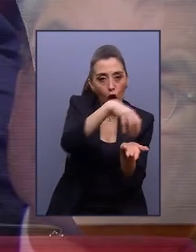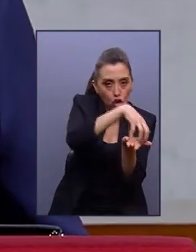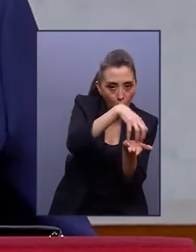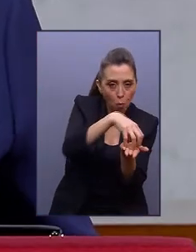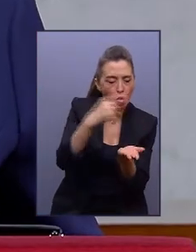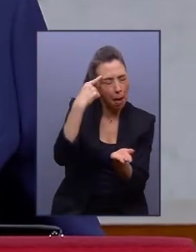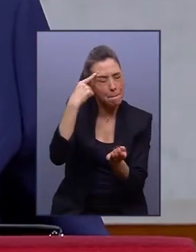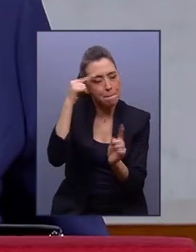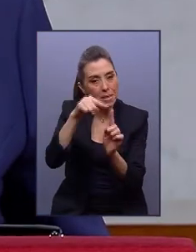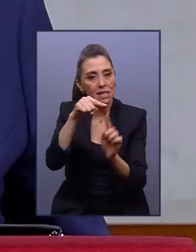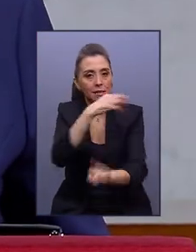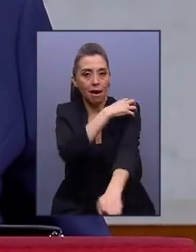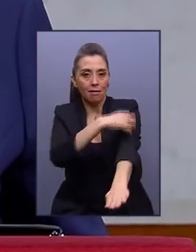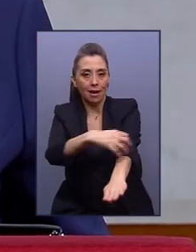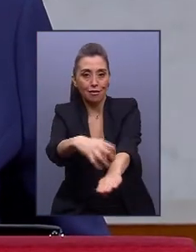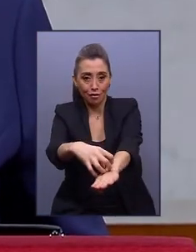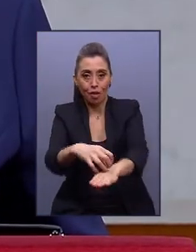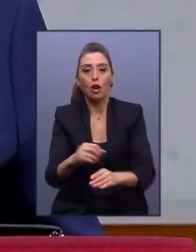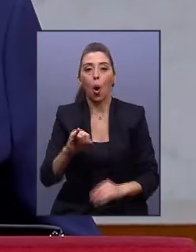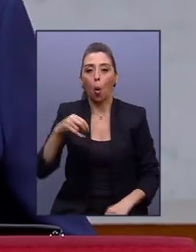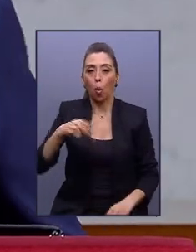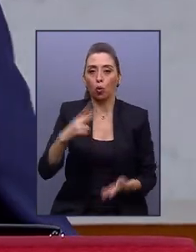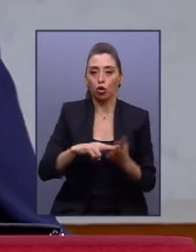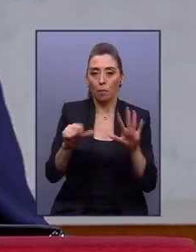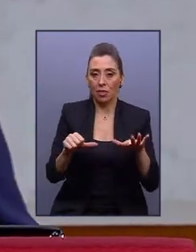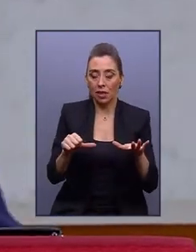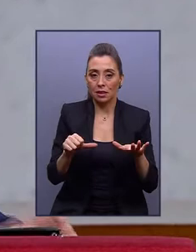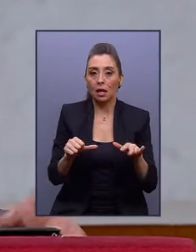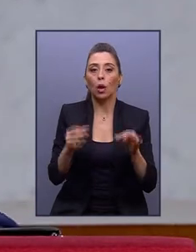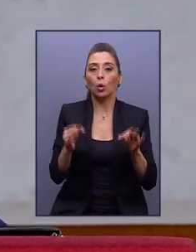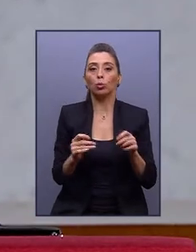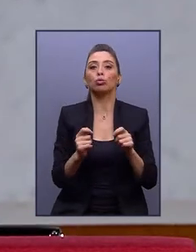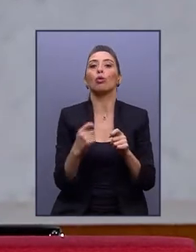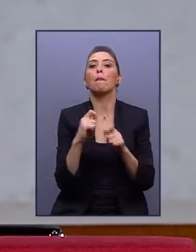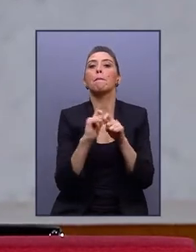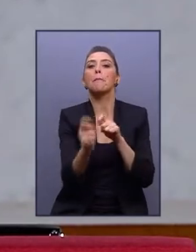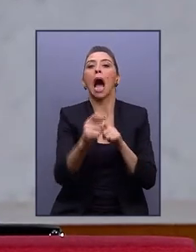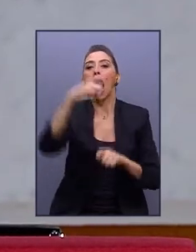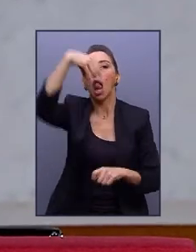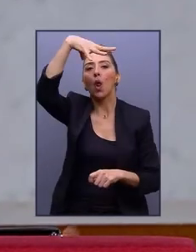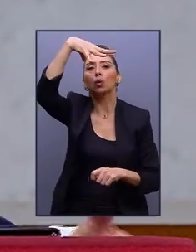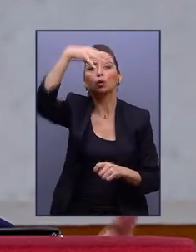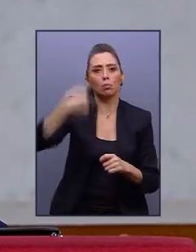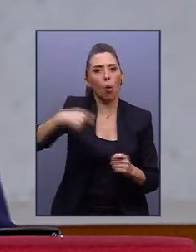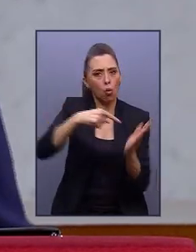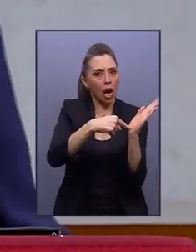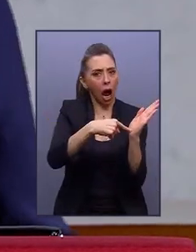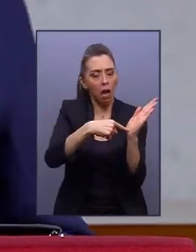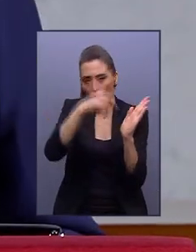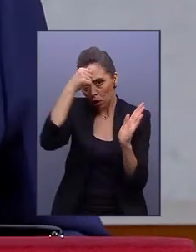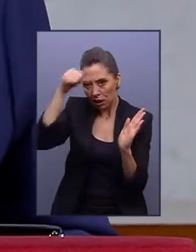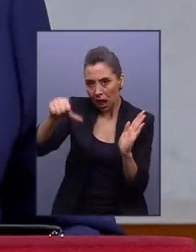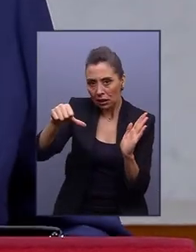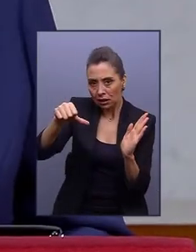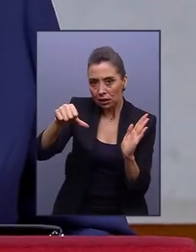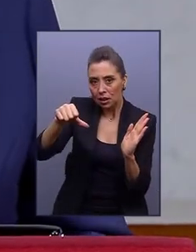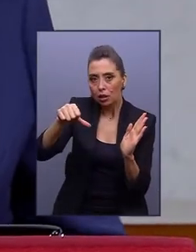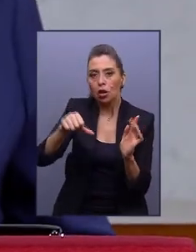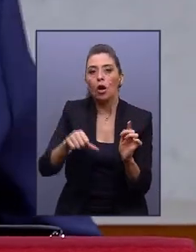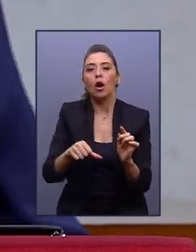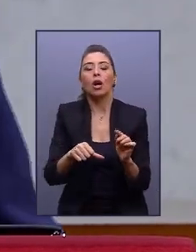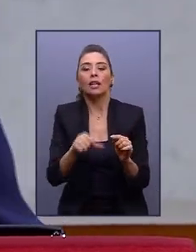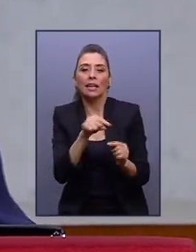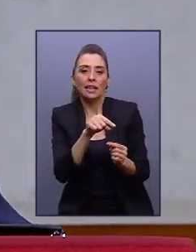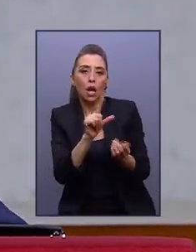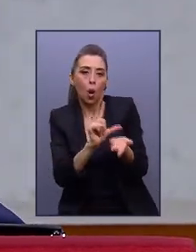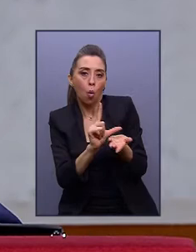regiones, en junio del 2016 hicimos más justo el pago de la luz para terminar con el castigo que significaba estar fuera de los centros de